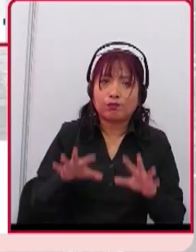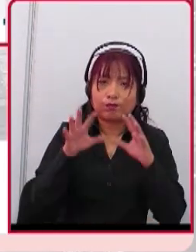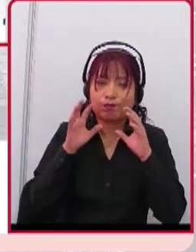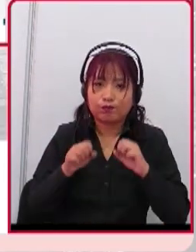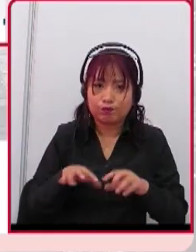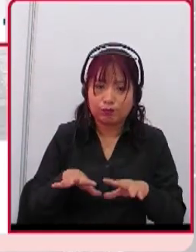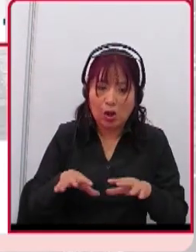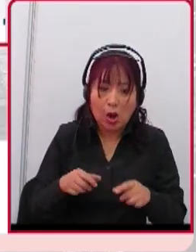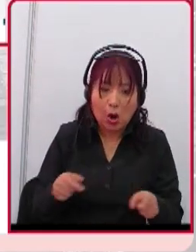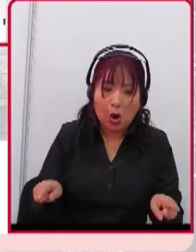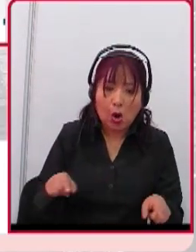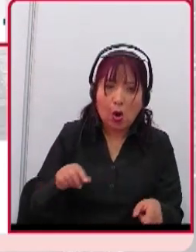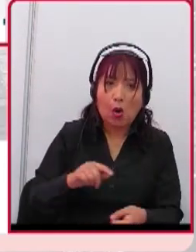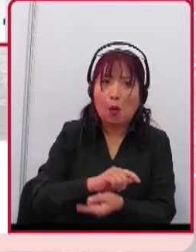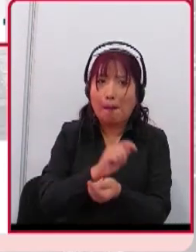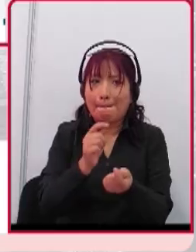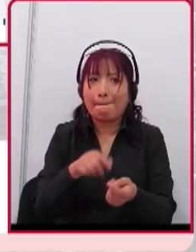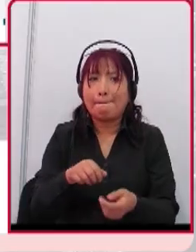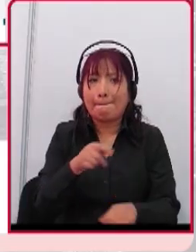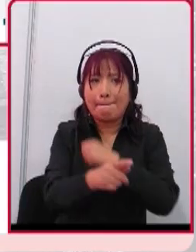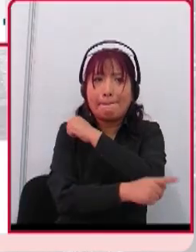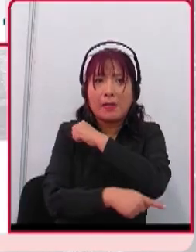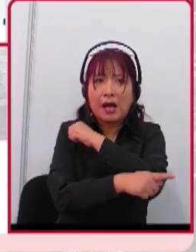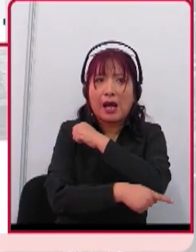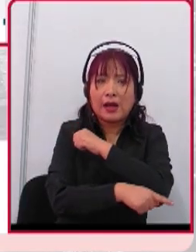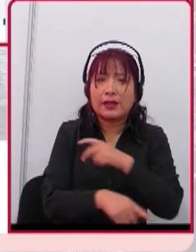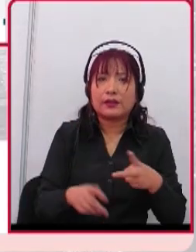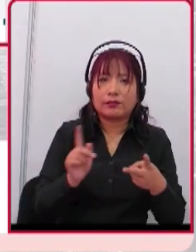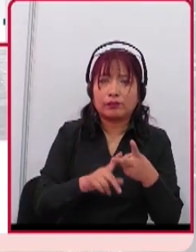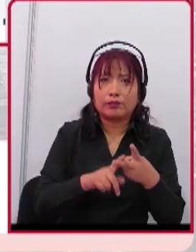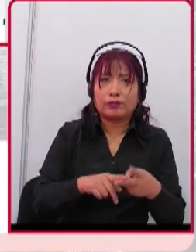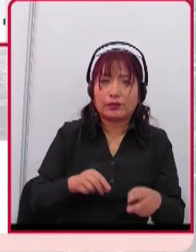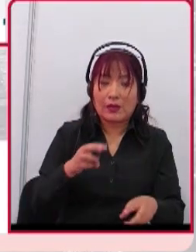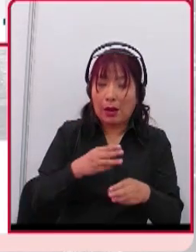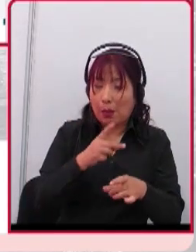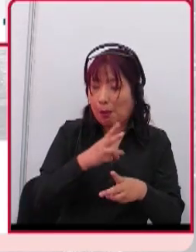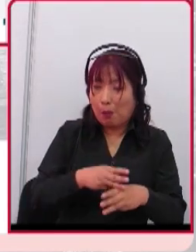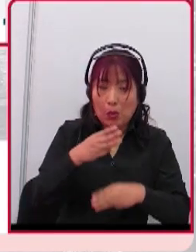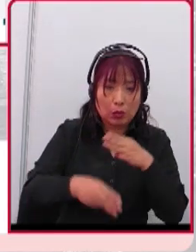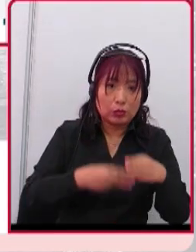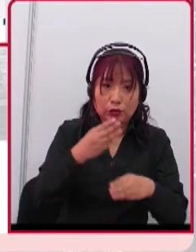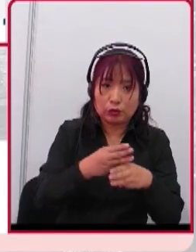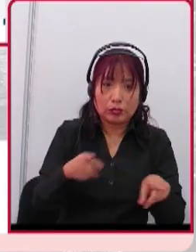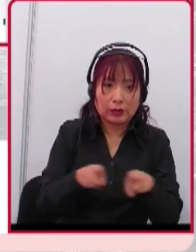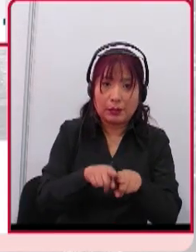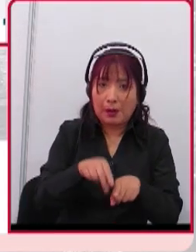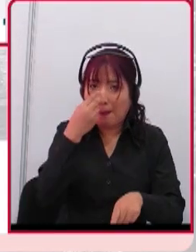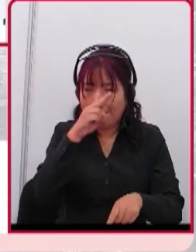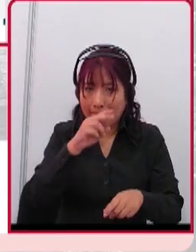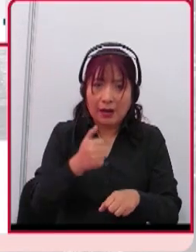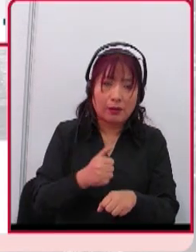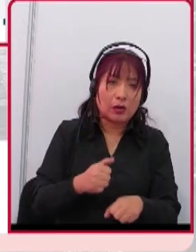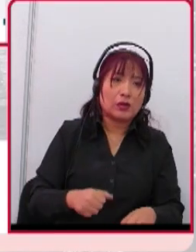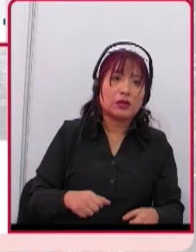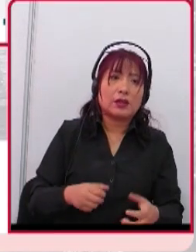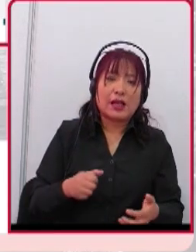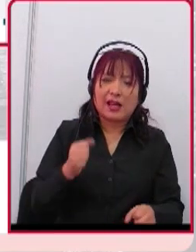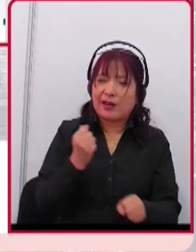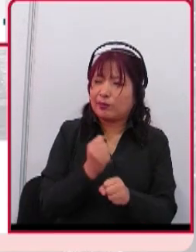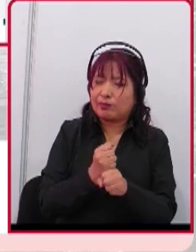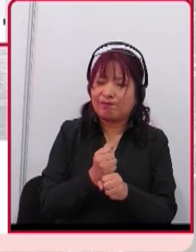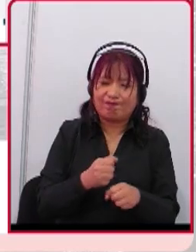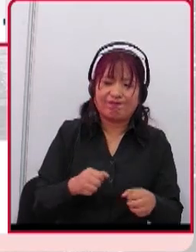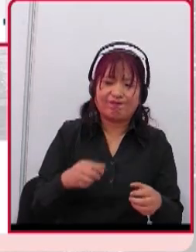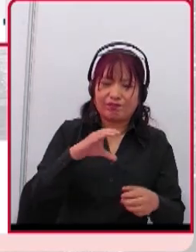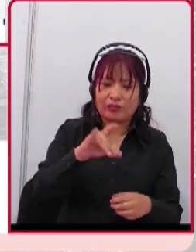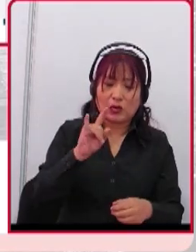el primer productor mundial de cobre en el mundo está Chile. Sin embargo, tenemos un enorme potencial en lo que viene a ser la cartera de proyectos de inversión